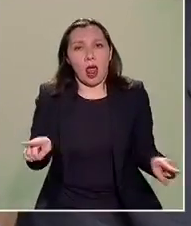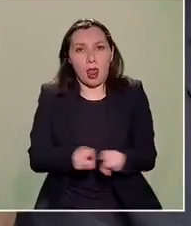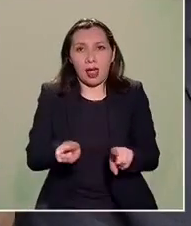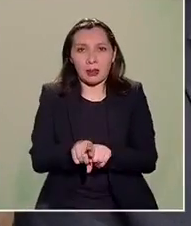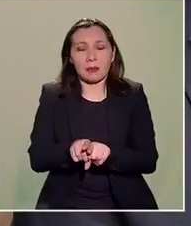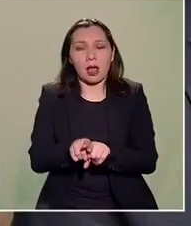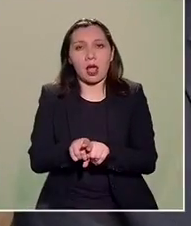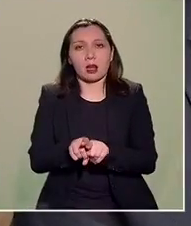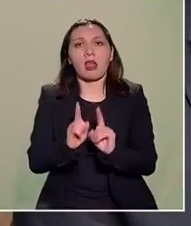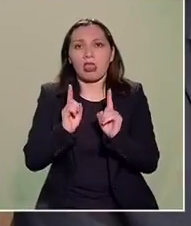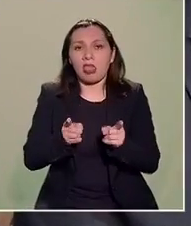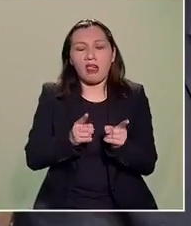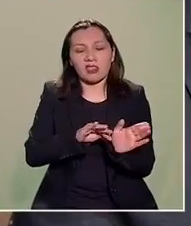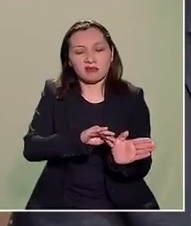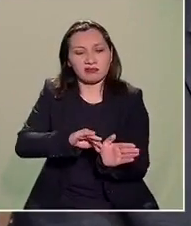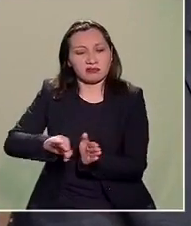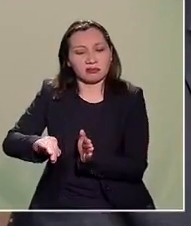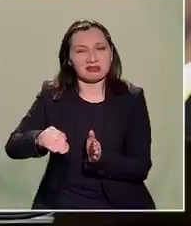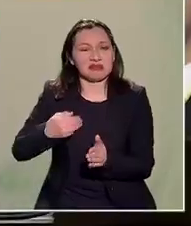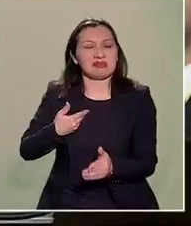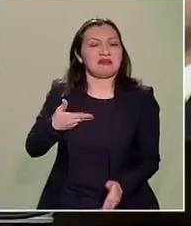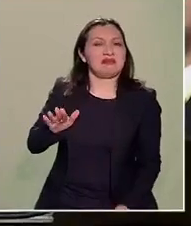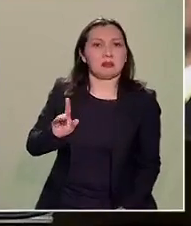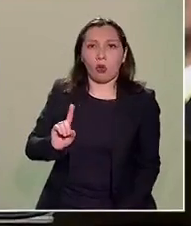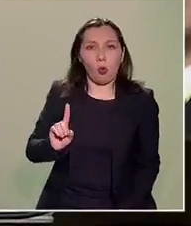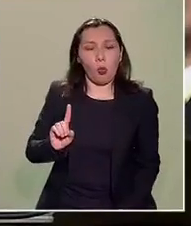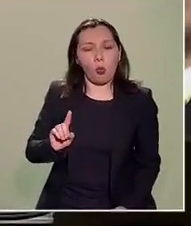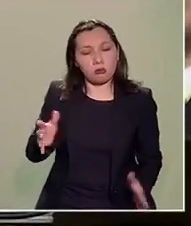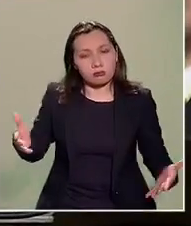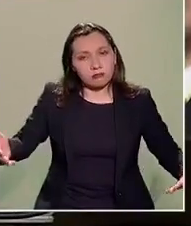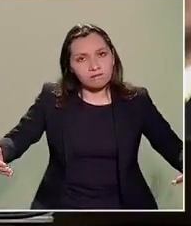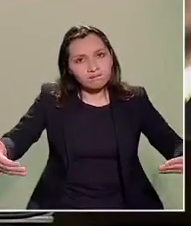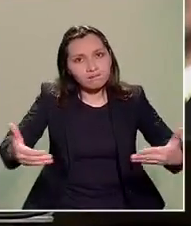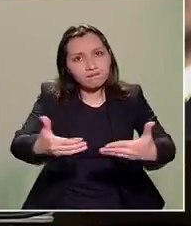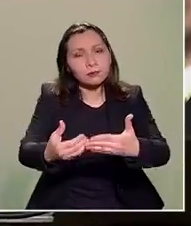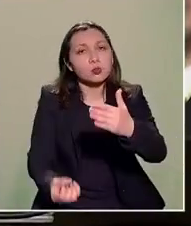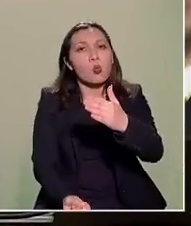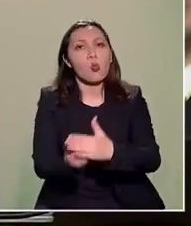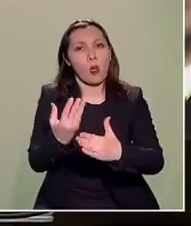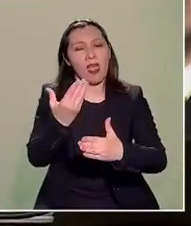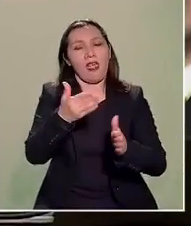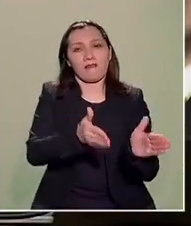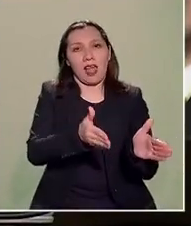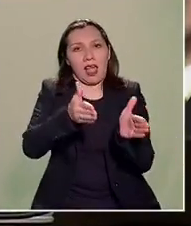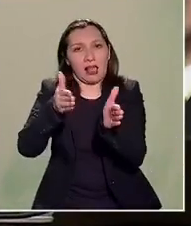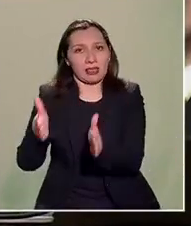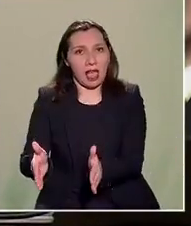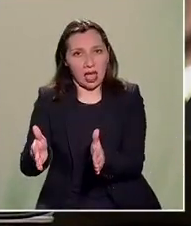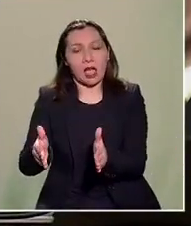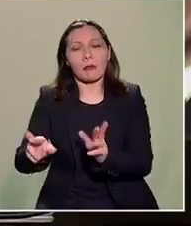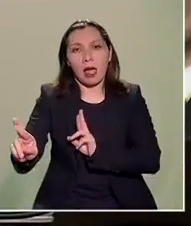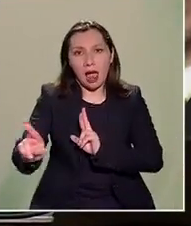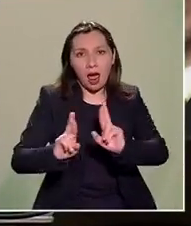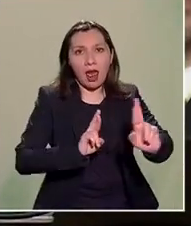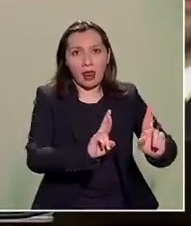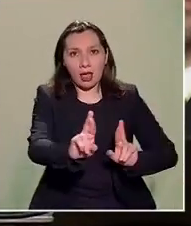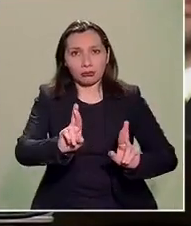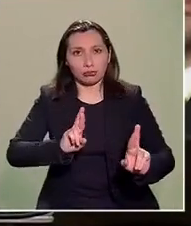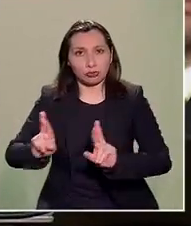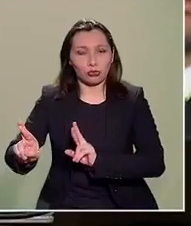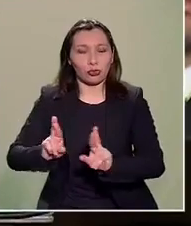debemos dejar a un lado nuestra indiferencia y construir una nueva etapa en las relaciones